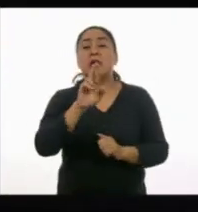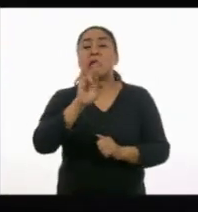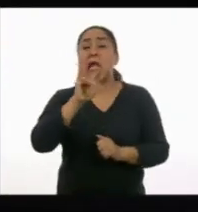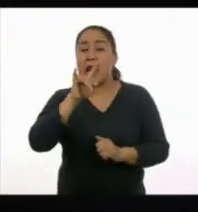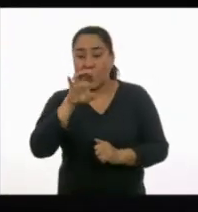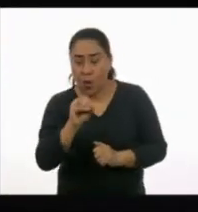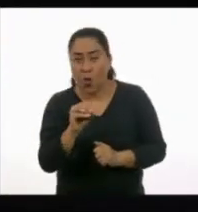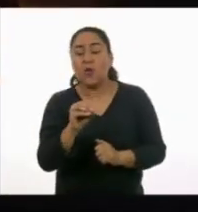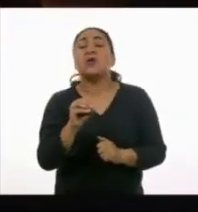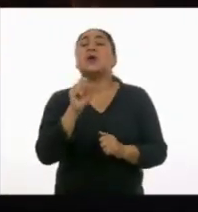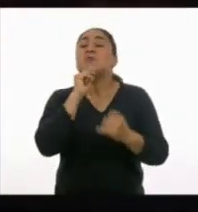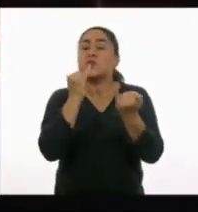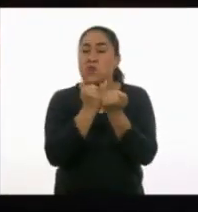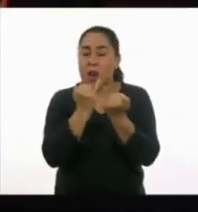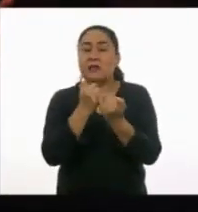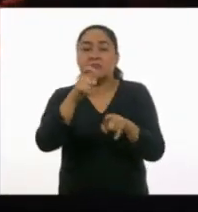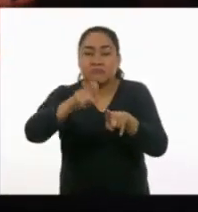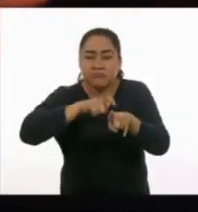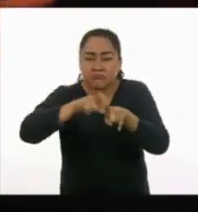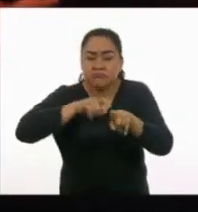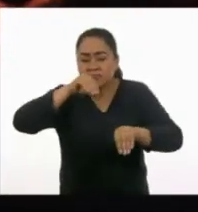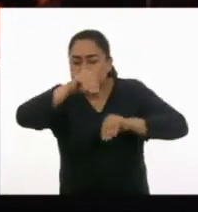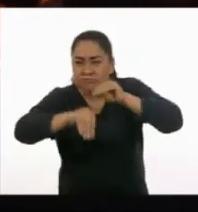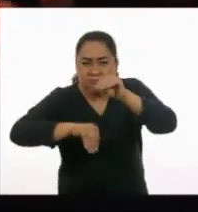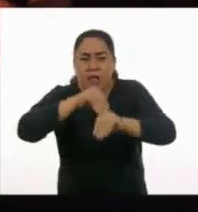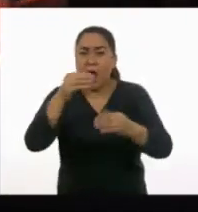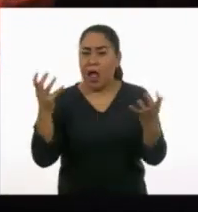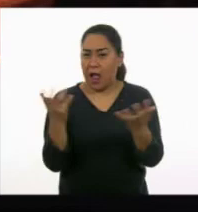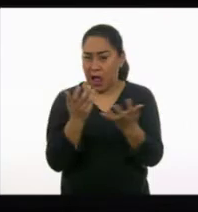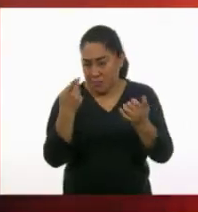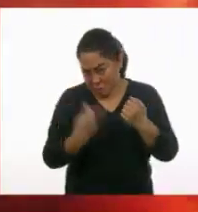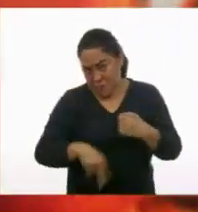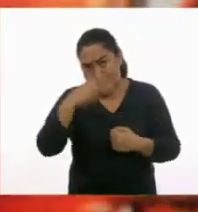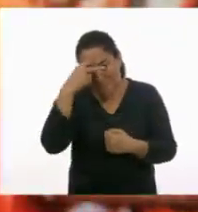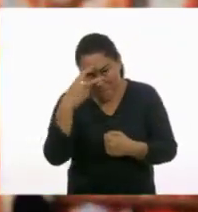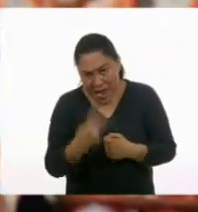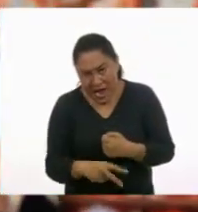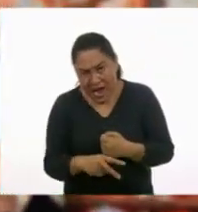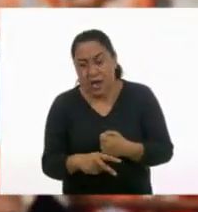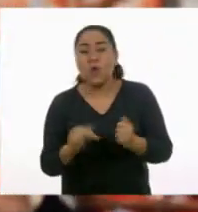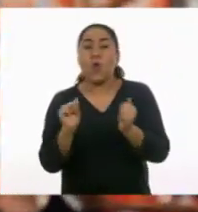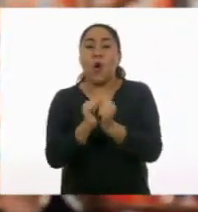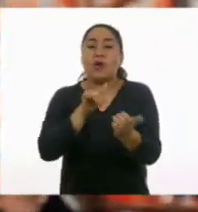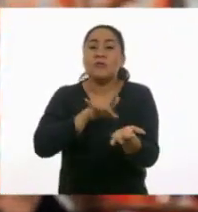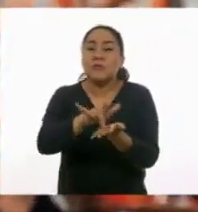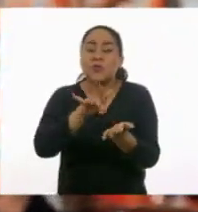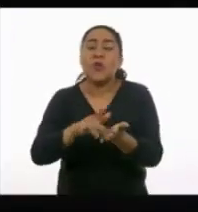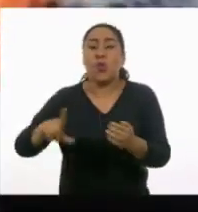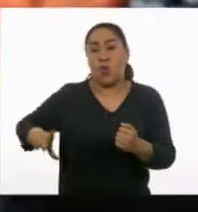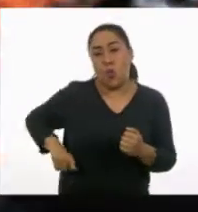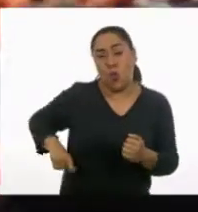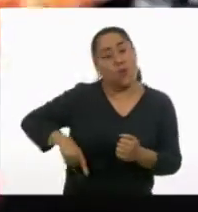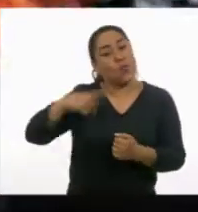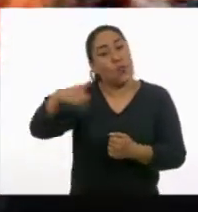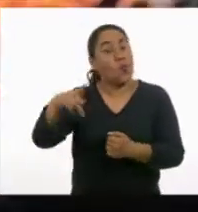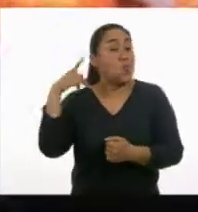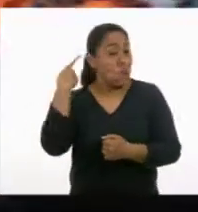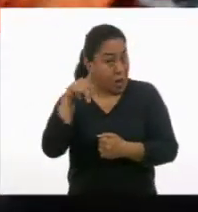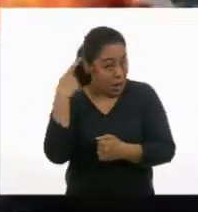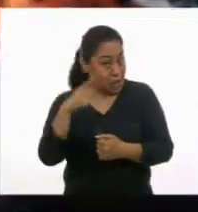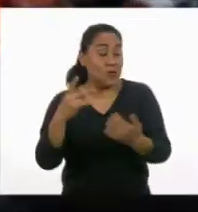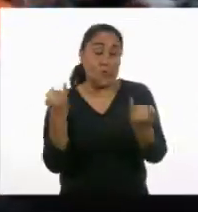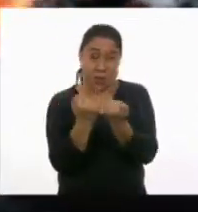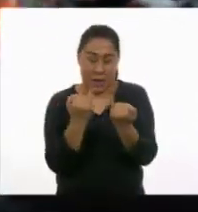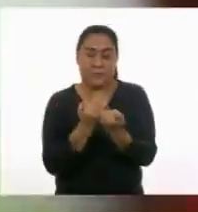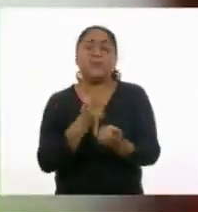y realizada por el estudio de animación, también mexicano, en colaboración con el gobierno de Puebla. El